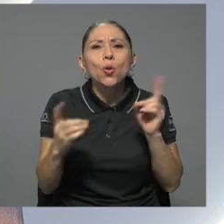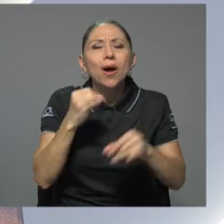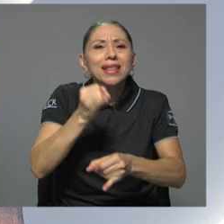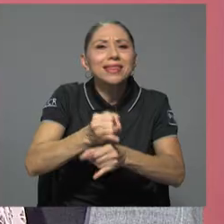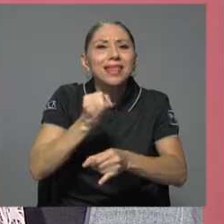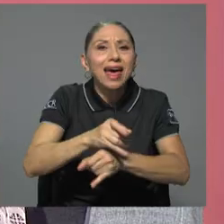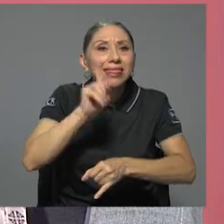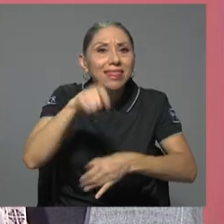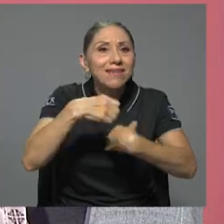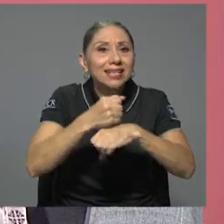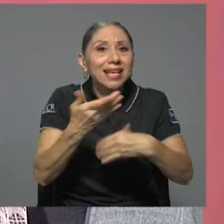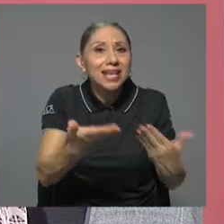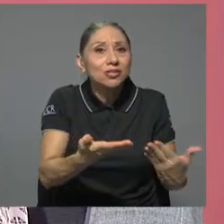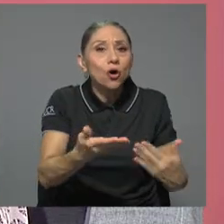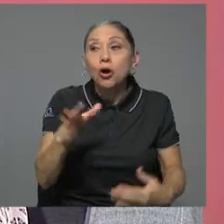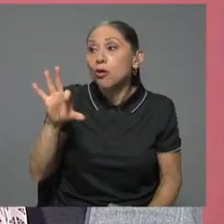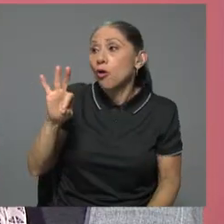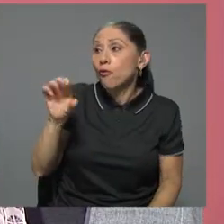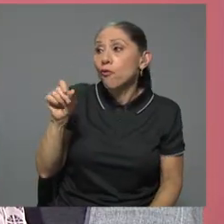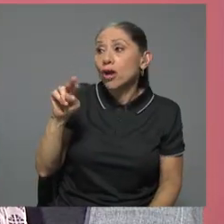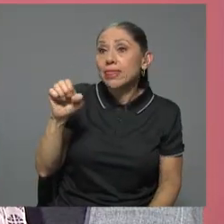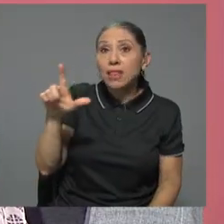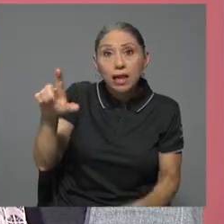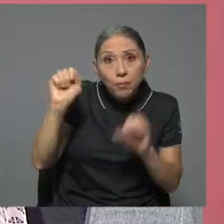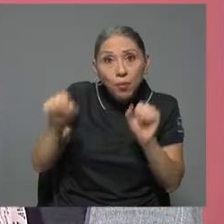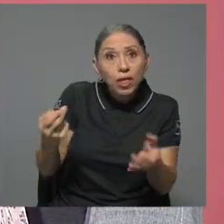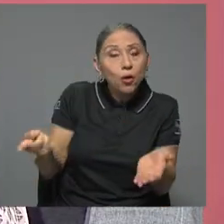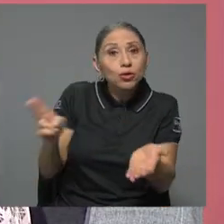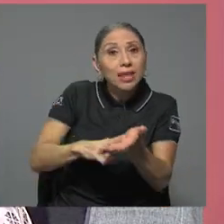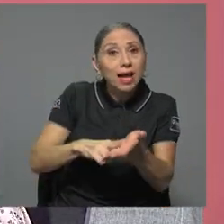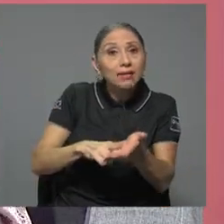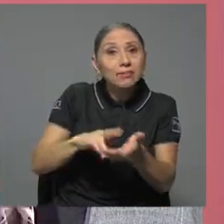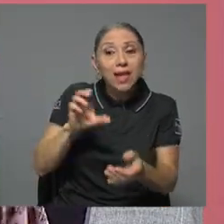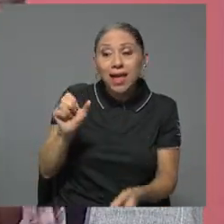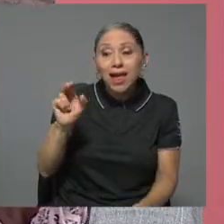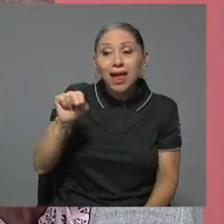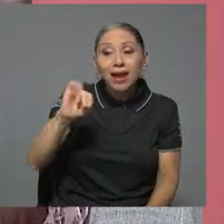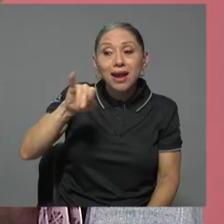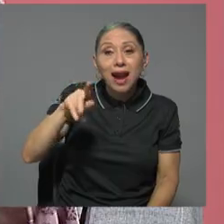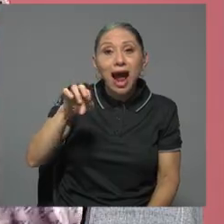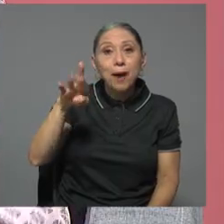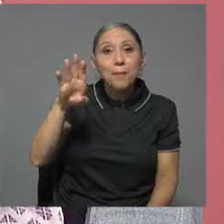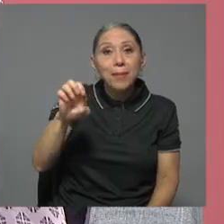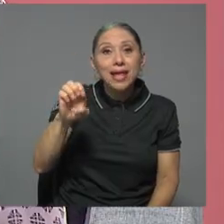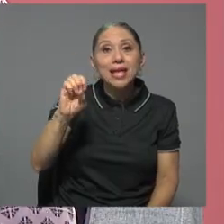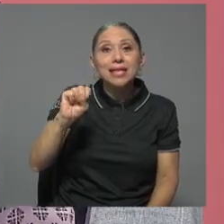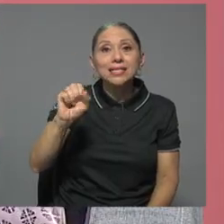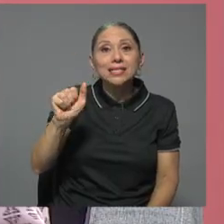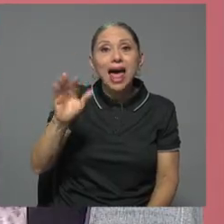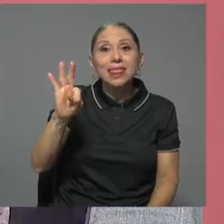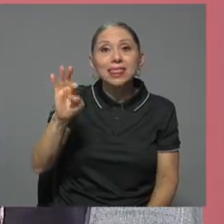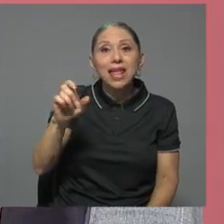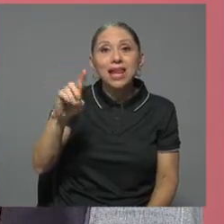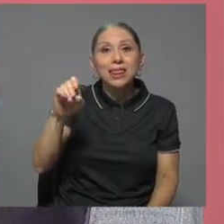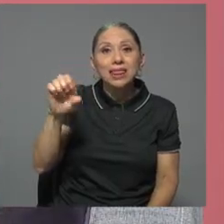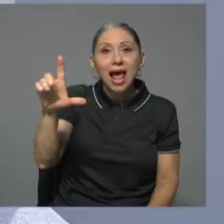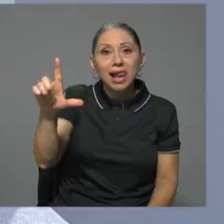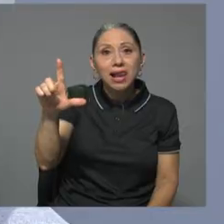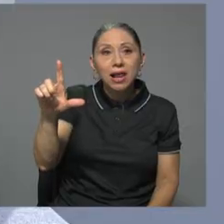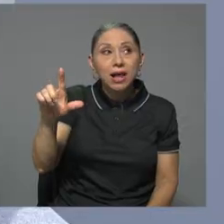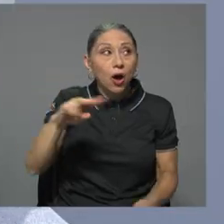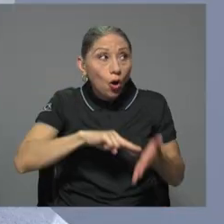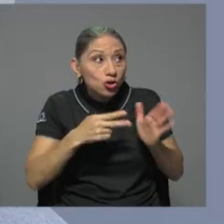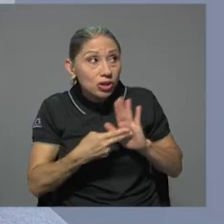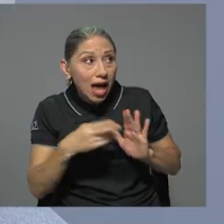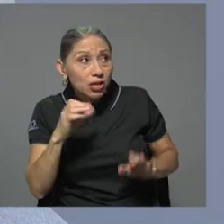hacerlo de la forma te lo podría perfectamente contratar para verdad para todos para todo el país es que eso no se asuste de contracción